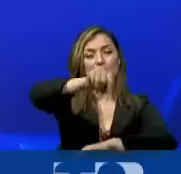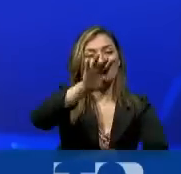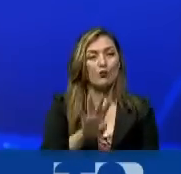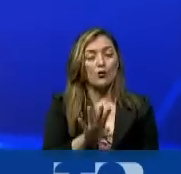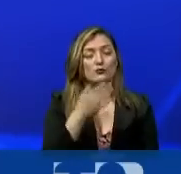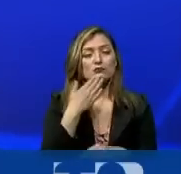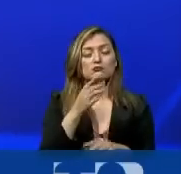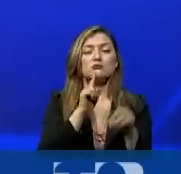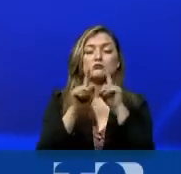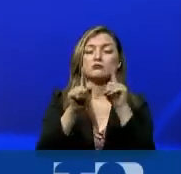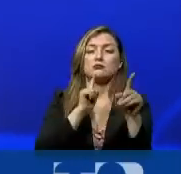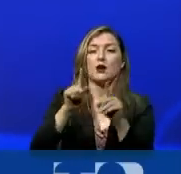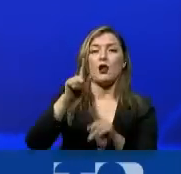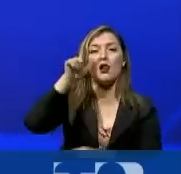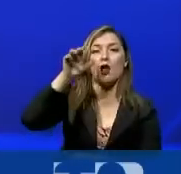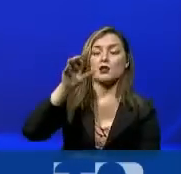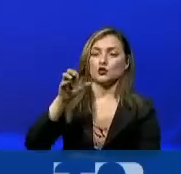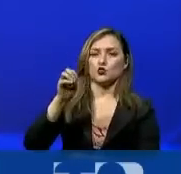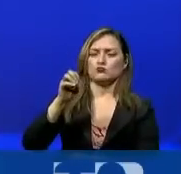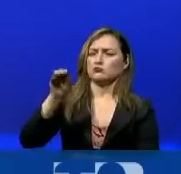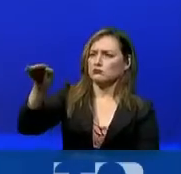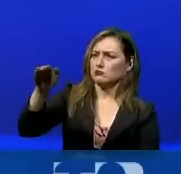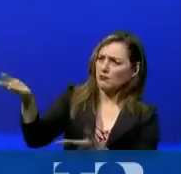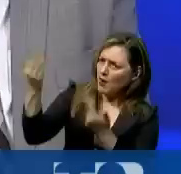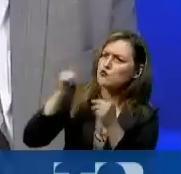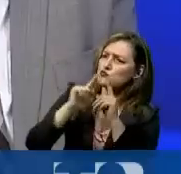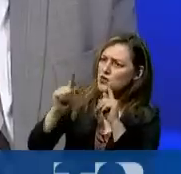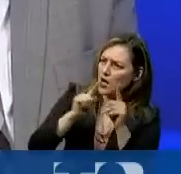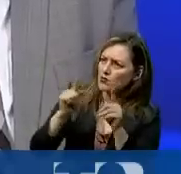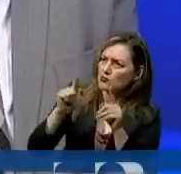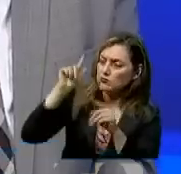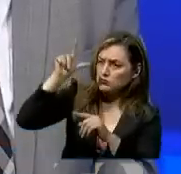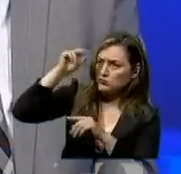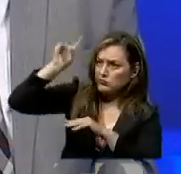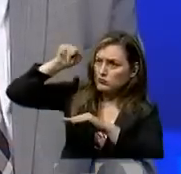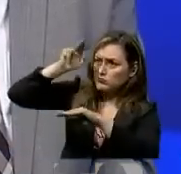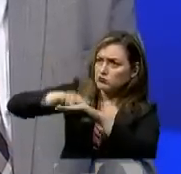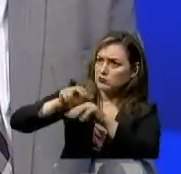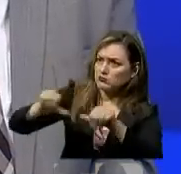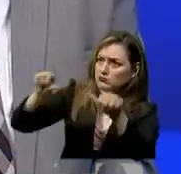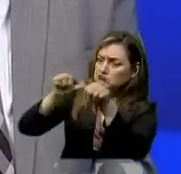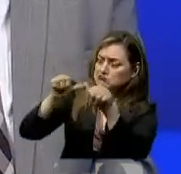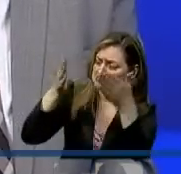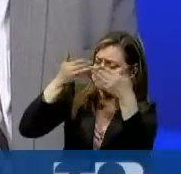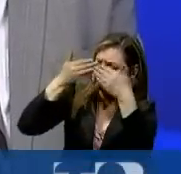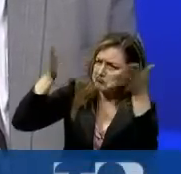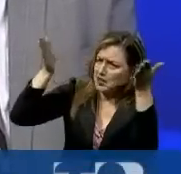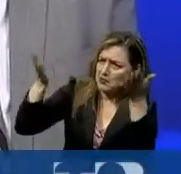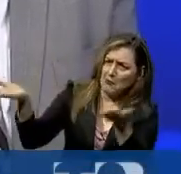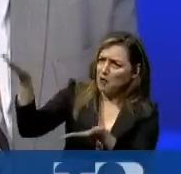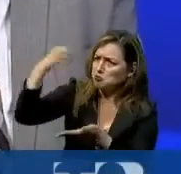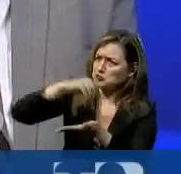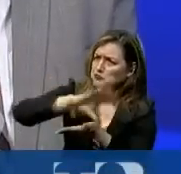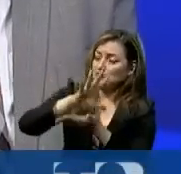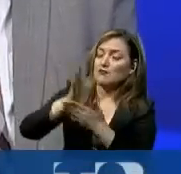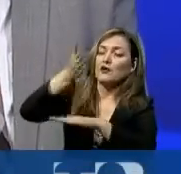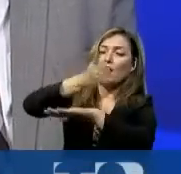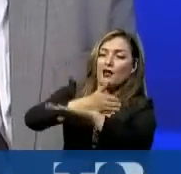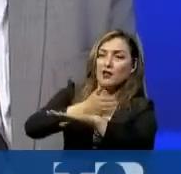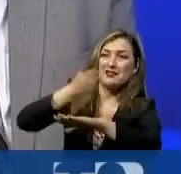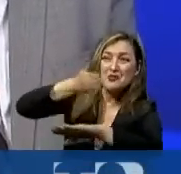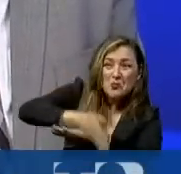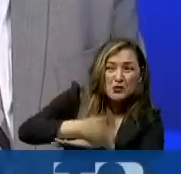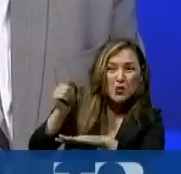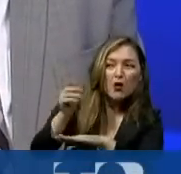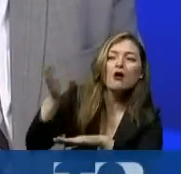insistir al diálogo con el señor presidente de la República, con el gobierno nacional, con las distintas áreas. Estamos predispuestos de la Asamblea. Hay que dialogar antes de,